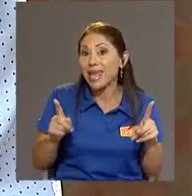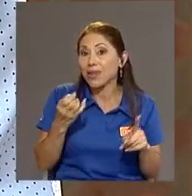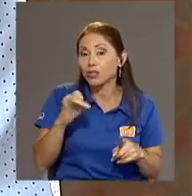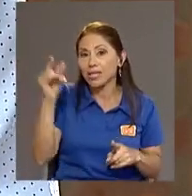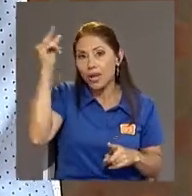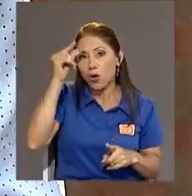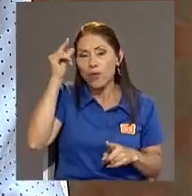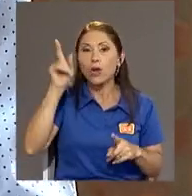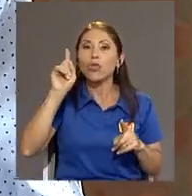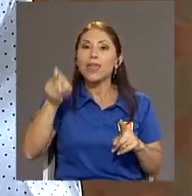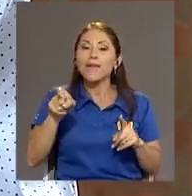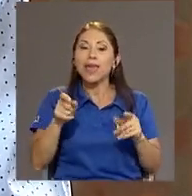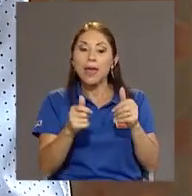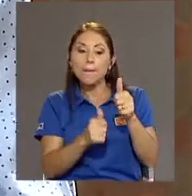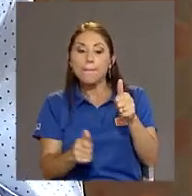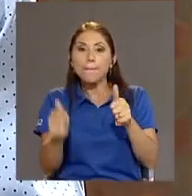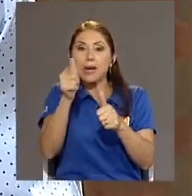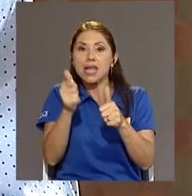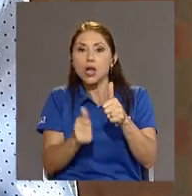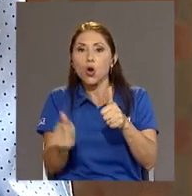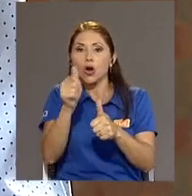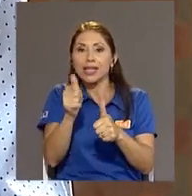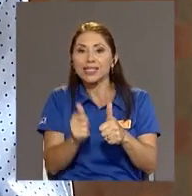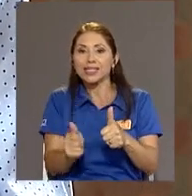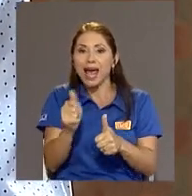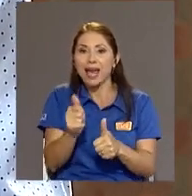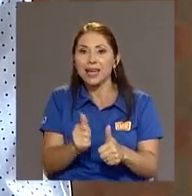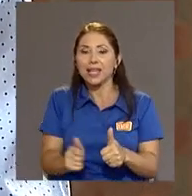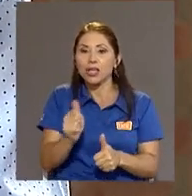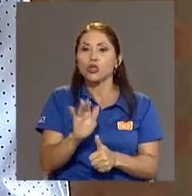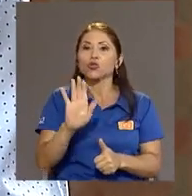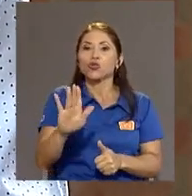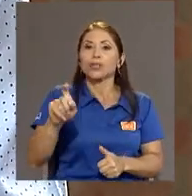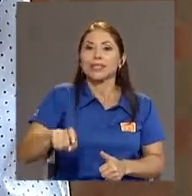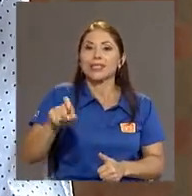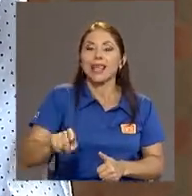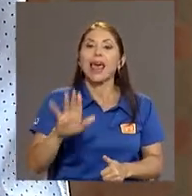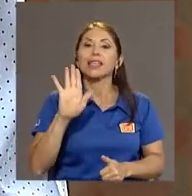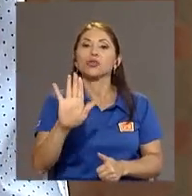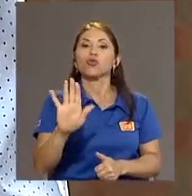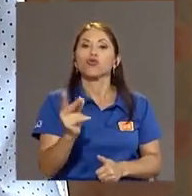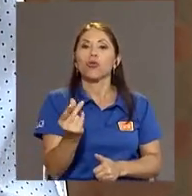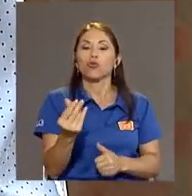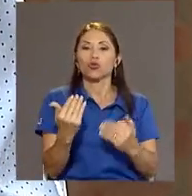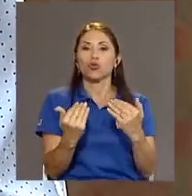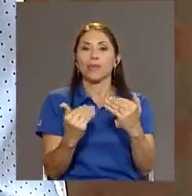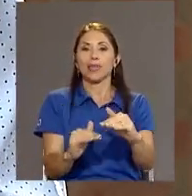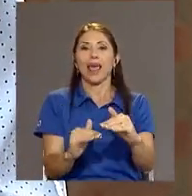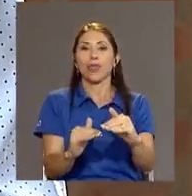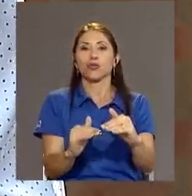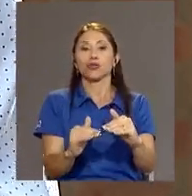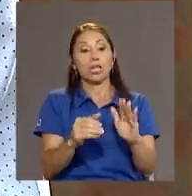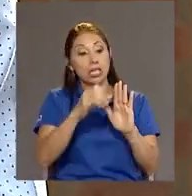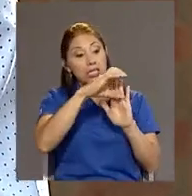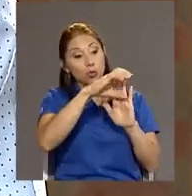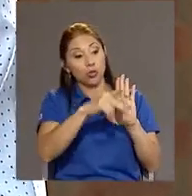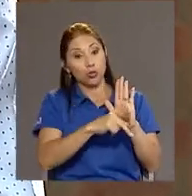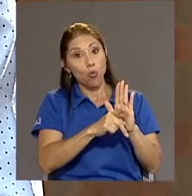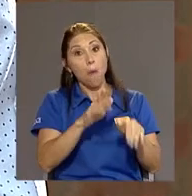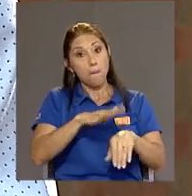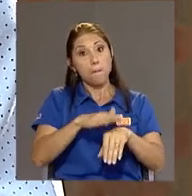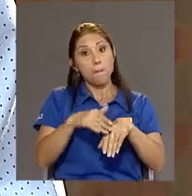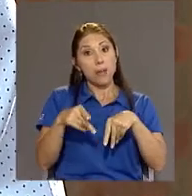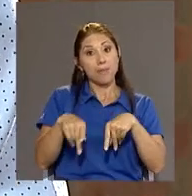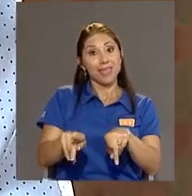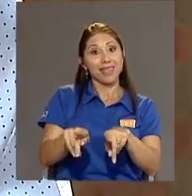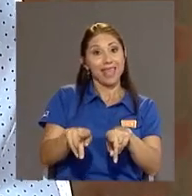priorizar sus necesidades y sus recursos limitados y la norma constitucional se lo permite, no puede haber